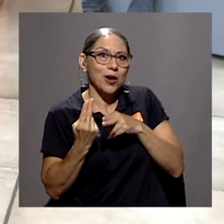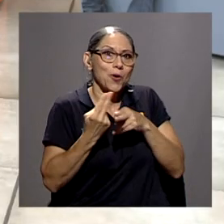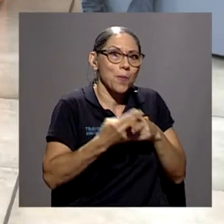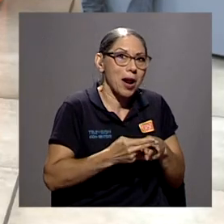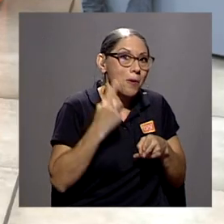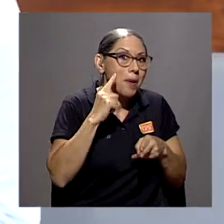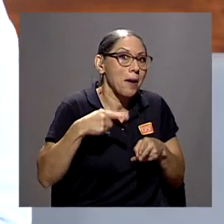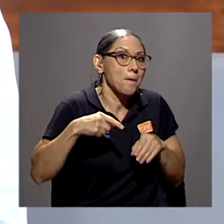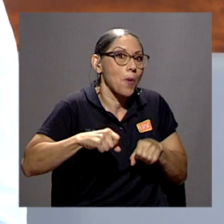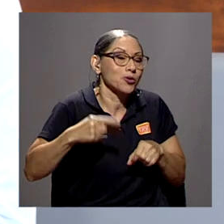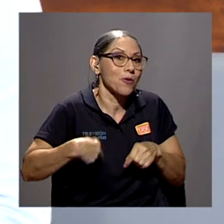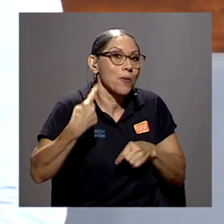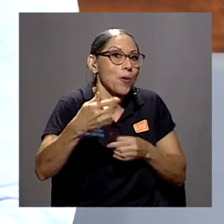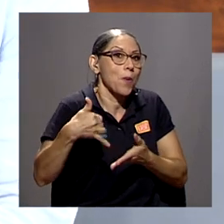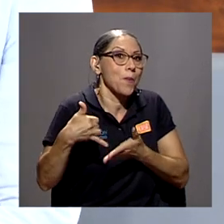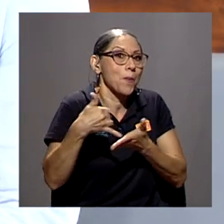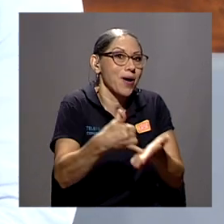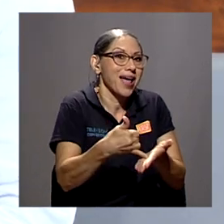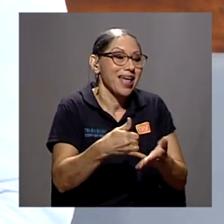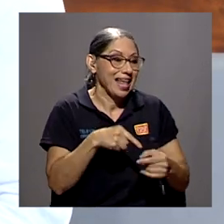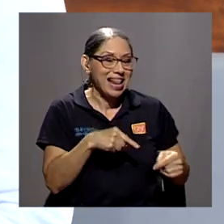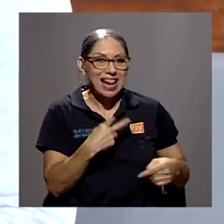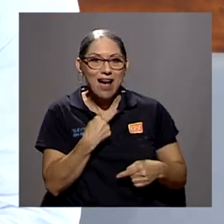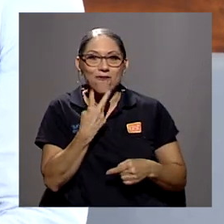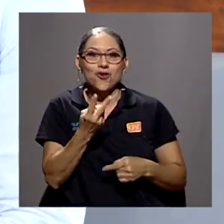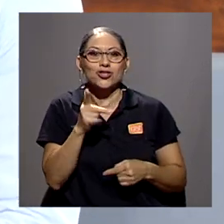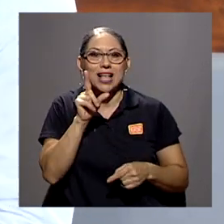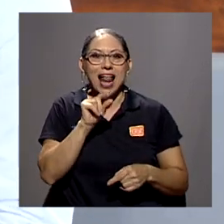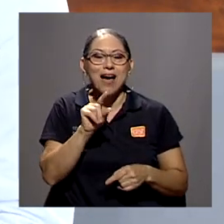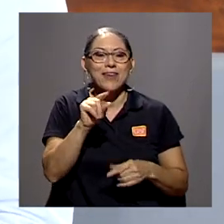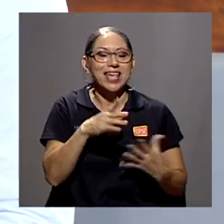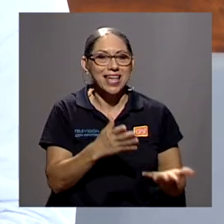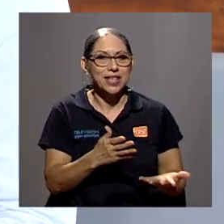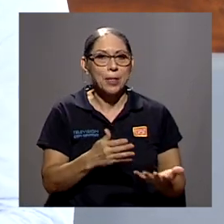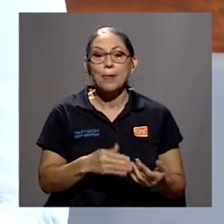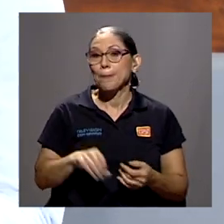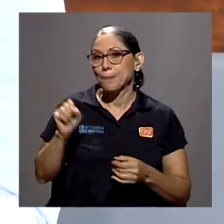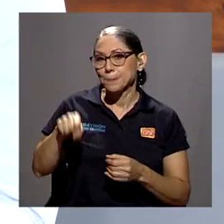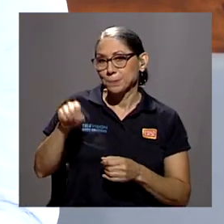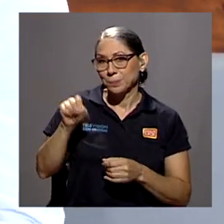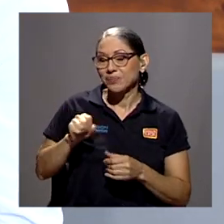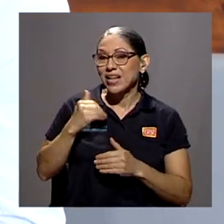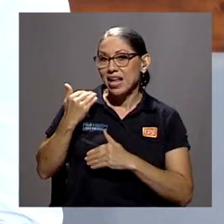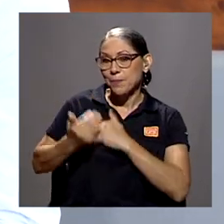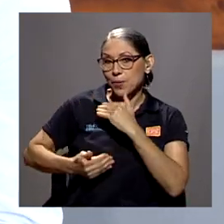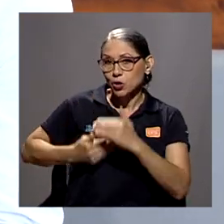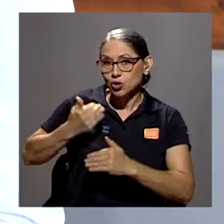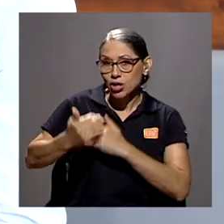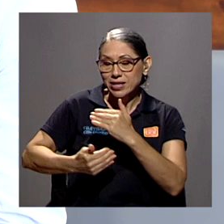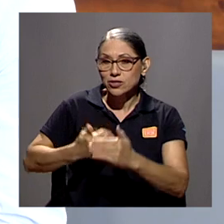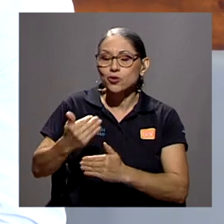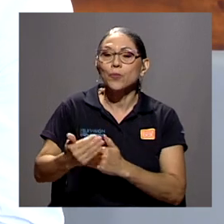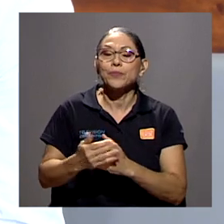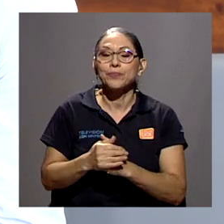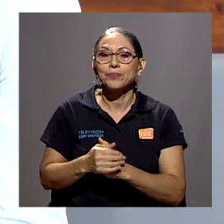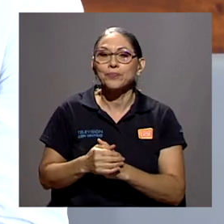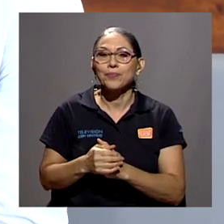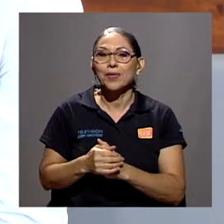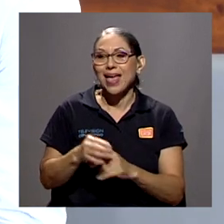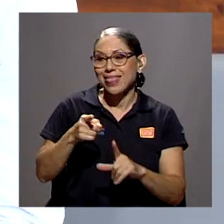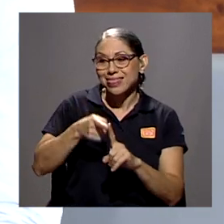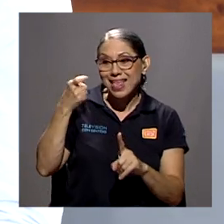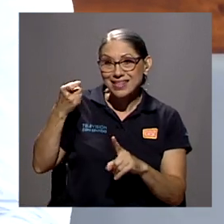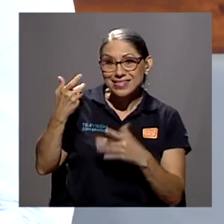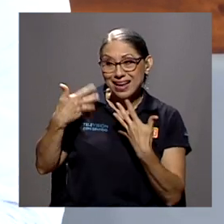voz de la b1 claro bueno pero que nada el proceso desde desde la creación